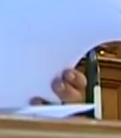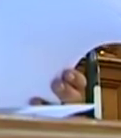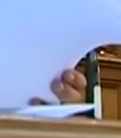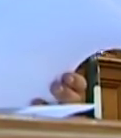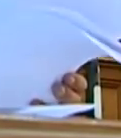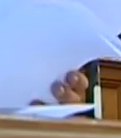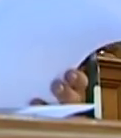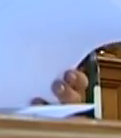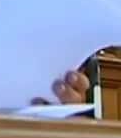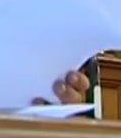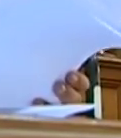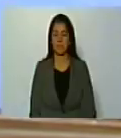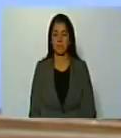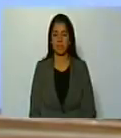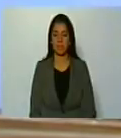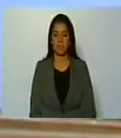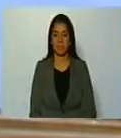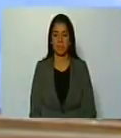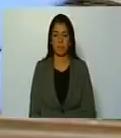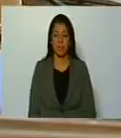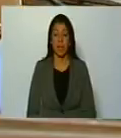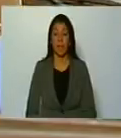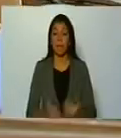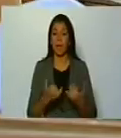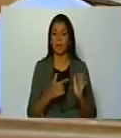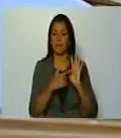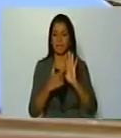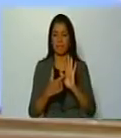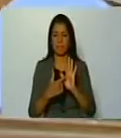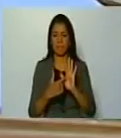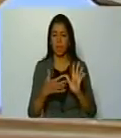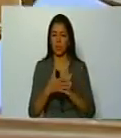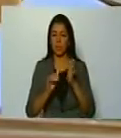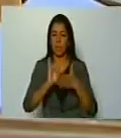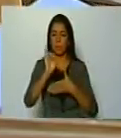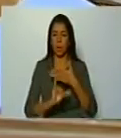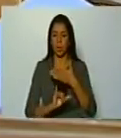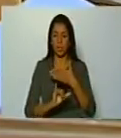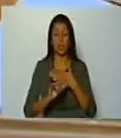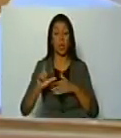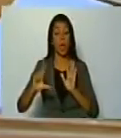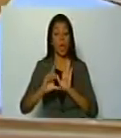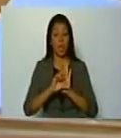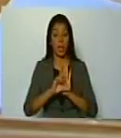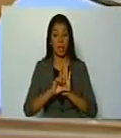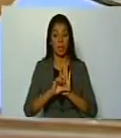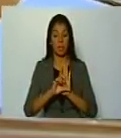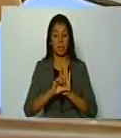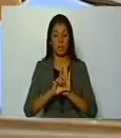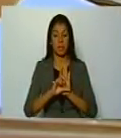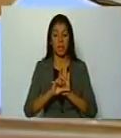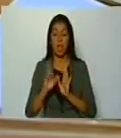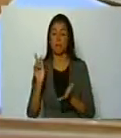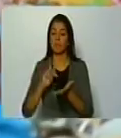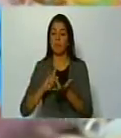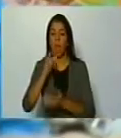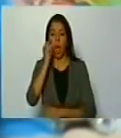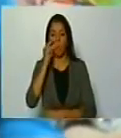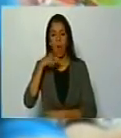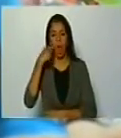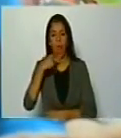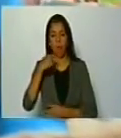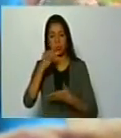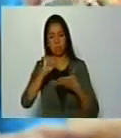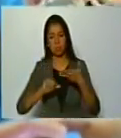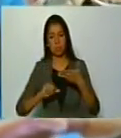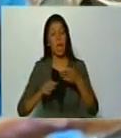Amoroso, para hacer la presentación del referido proyecto de ley. Durante su intervención expresó que la presente ley